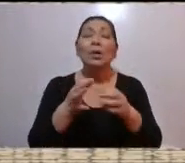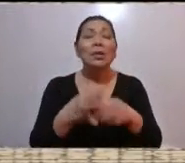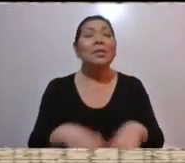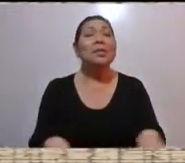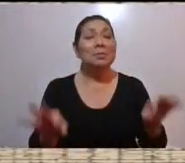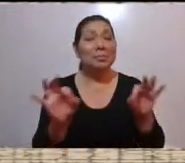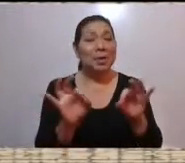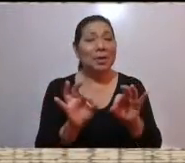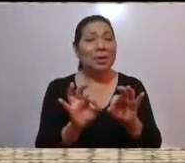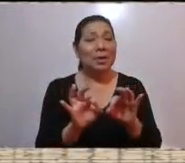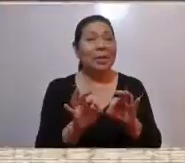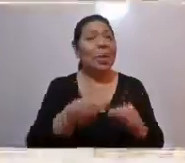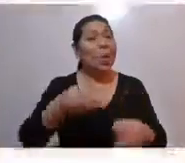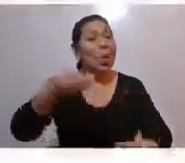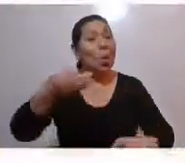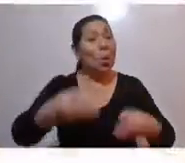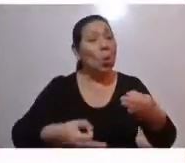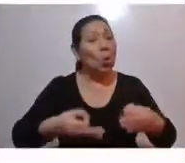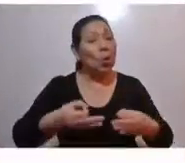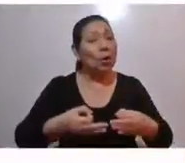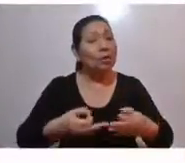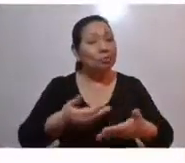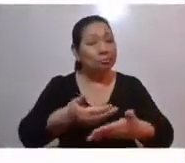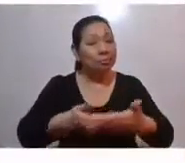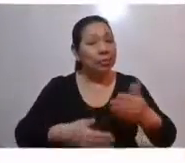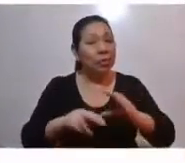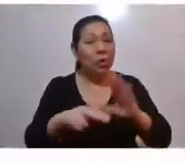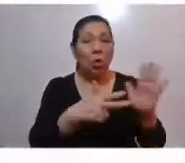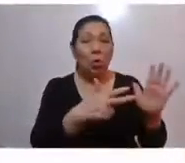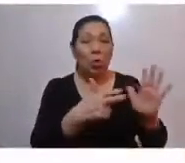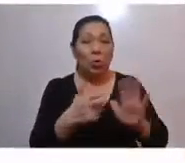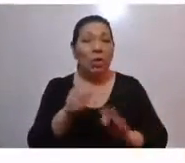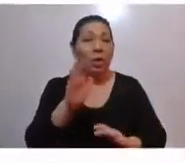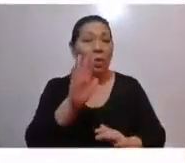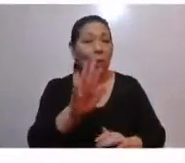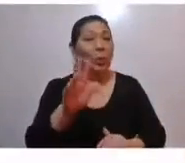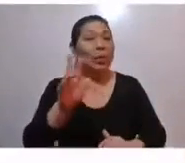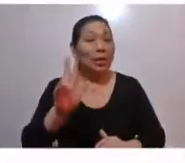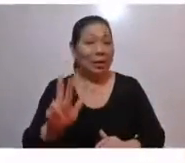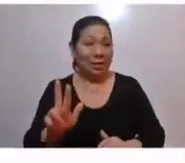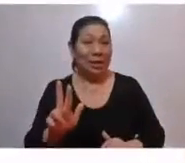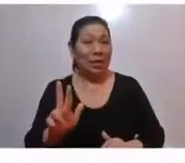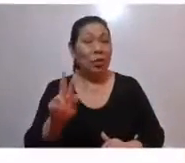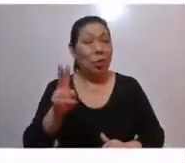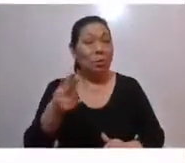¿Cuál es la importancia de la sentencia recaída en el expediente